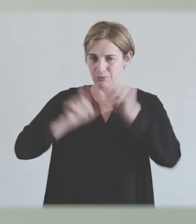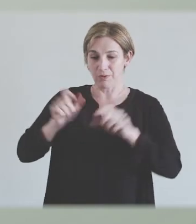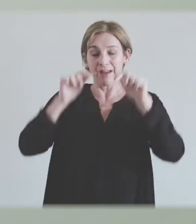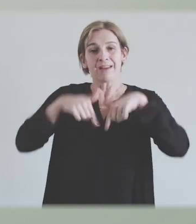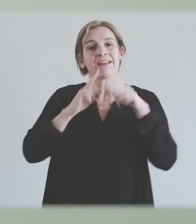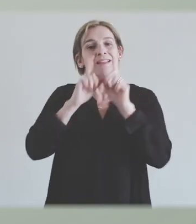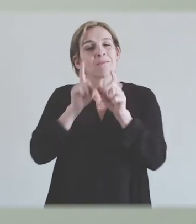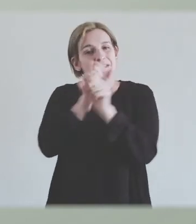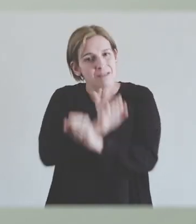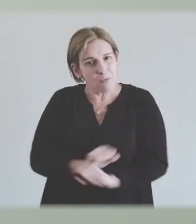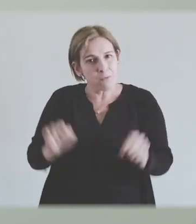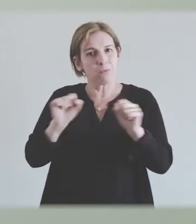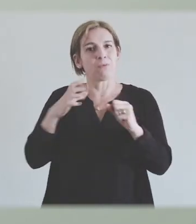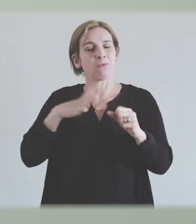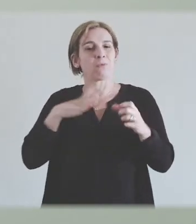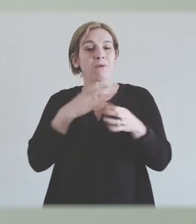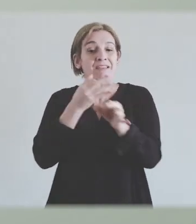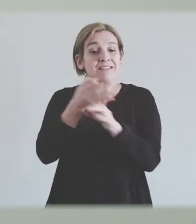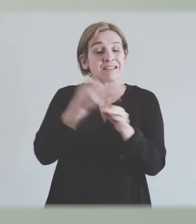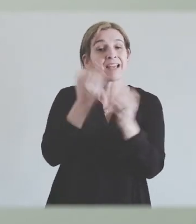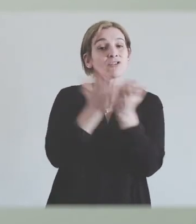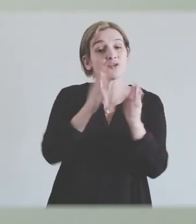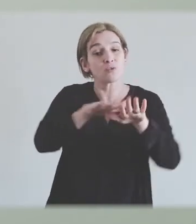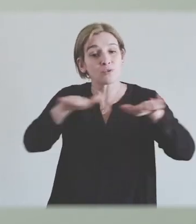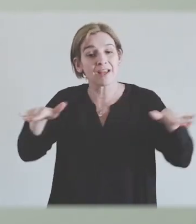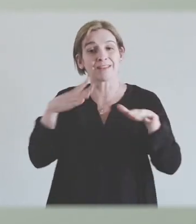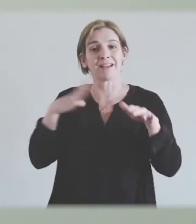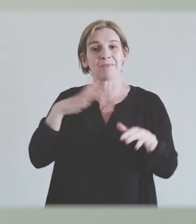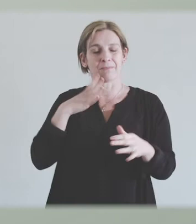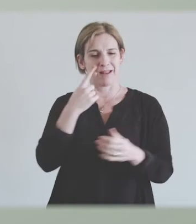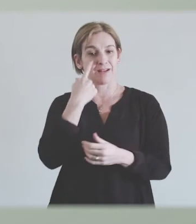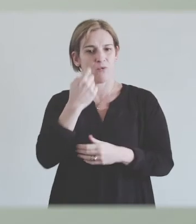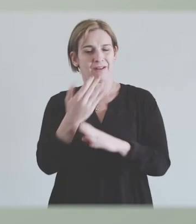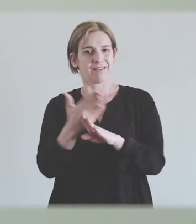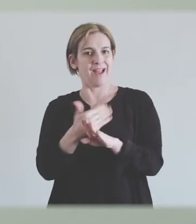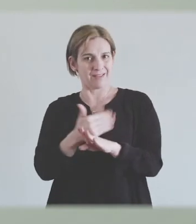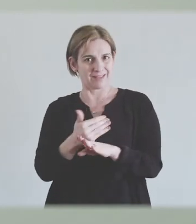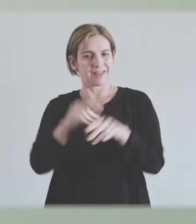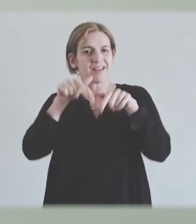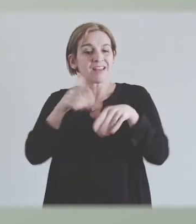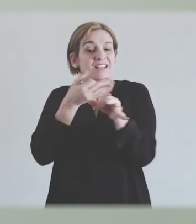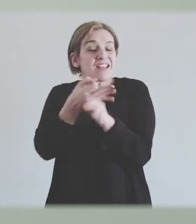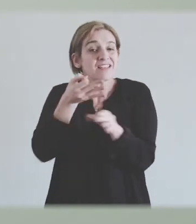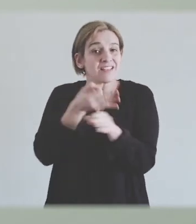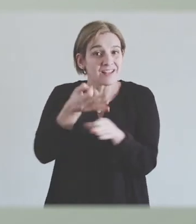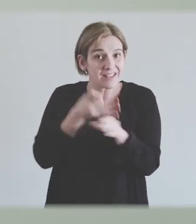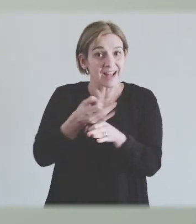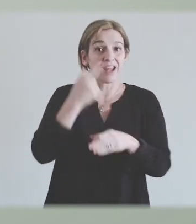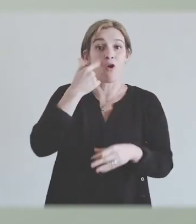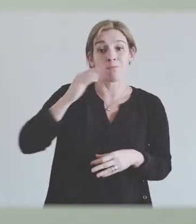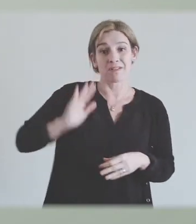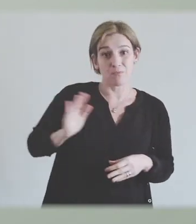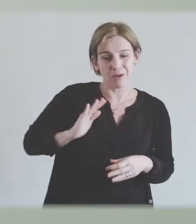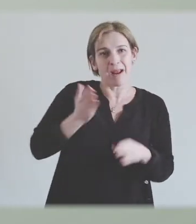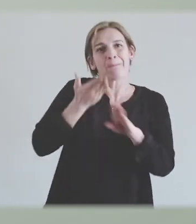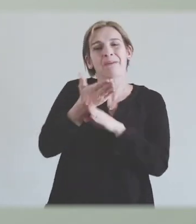este marco también se puede entrenar a los estudiantes para generar lo que se llama una detección temprana. Es esto, enseñarles a las y los